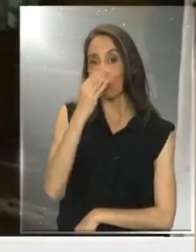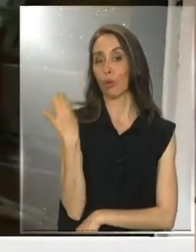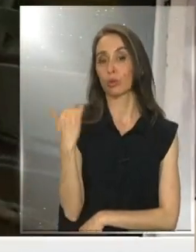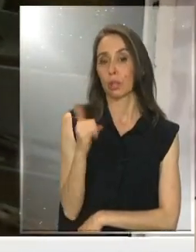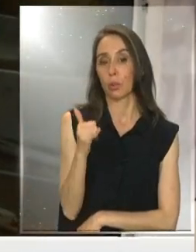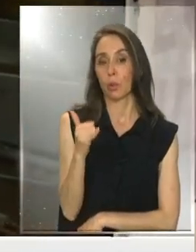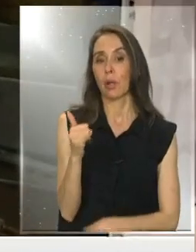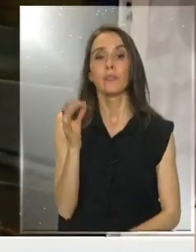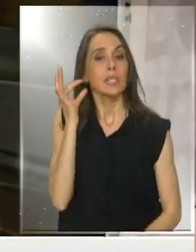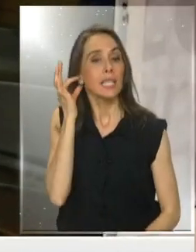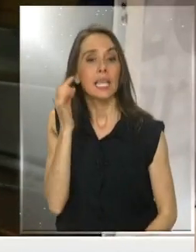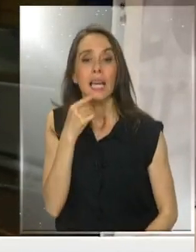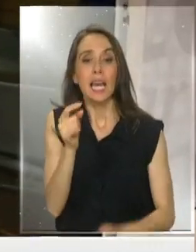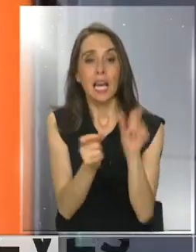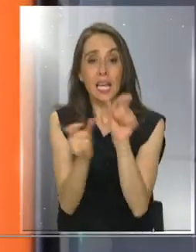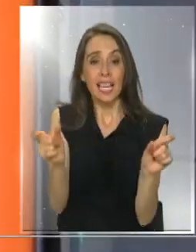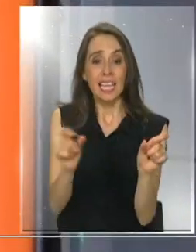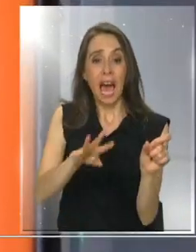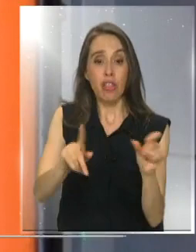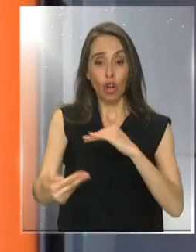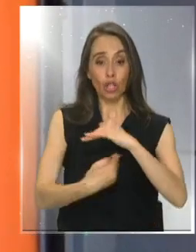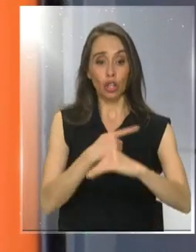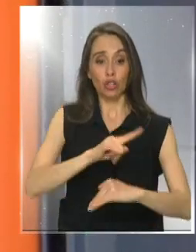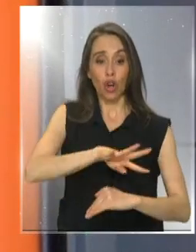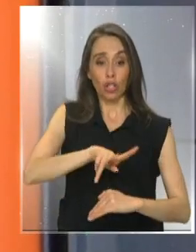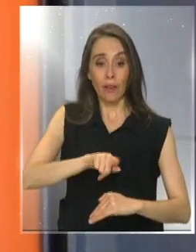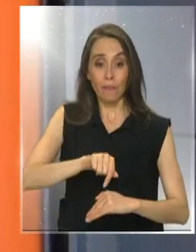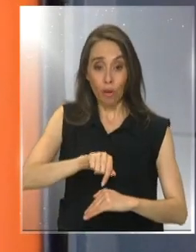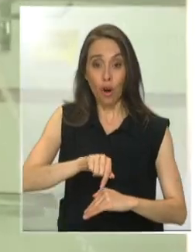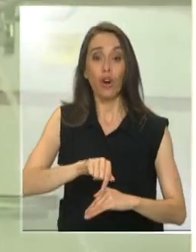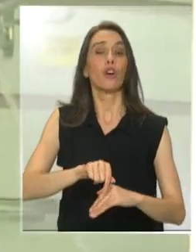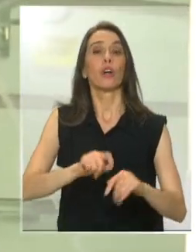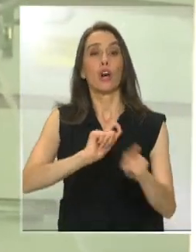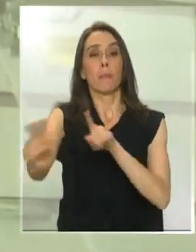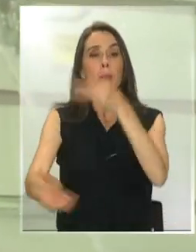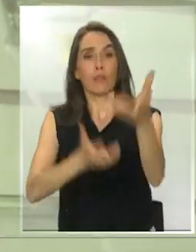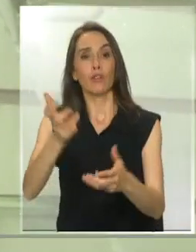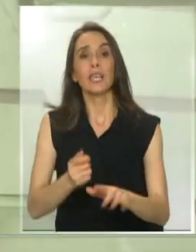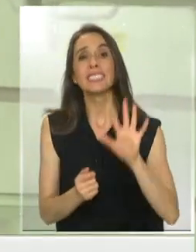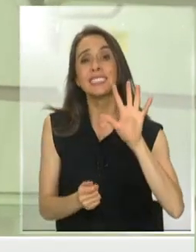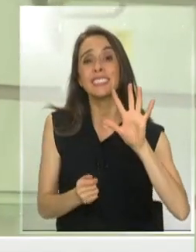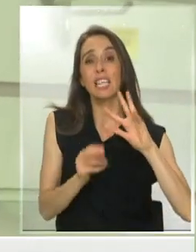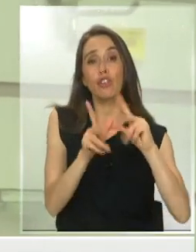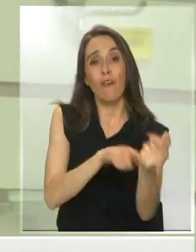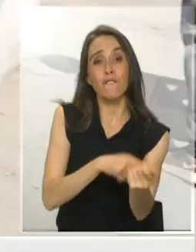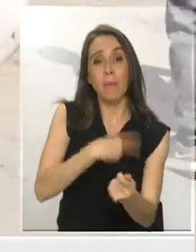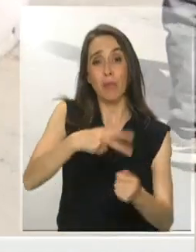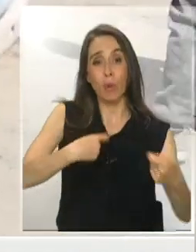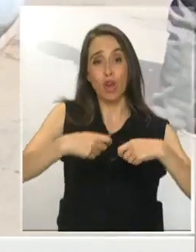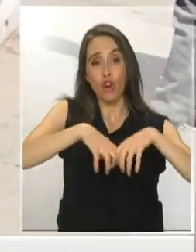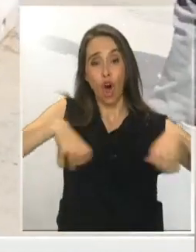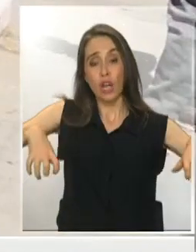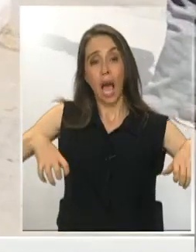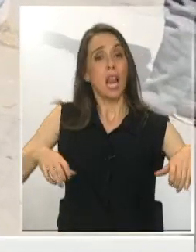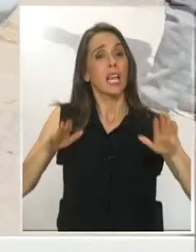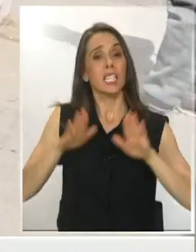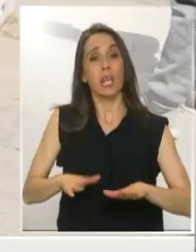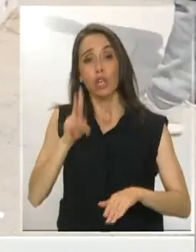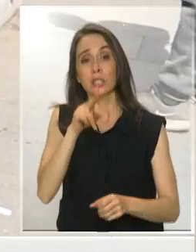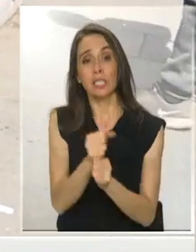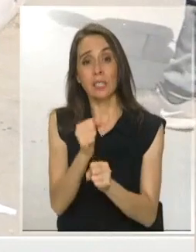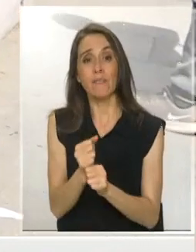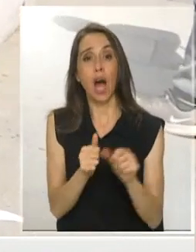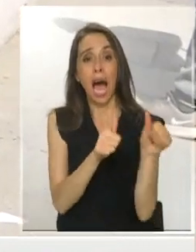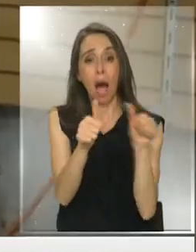jueves. Lo que no se robaron, lo quemaron. Dejaron 5 familias sin trabajo. Según las autoridades, es uno de los peores días